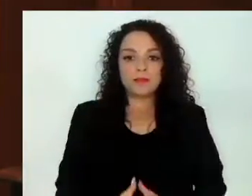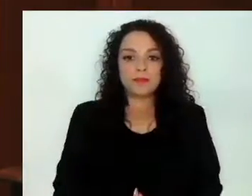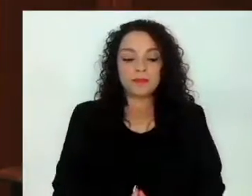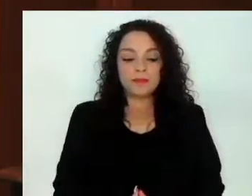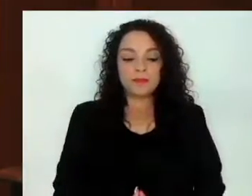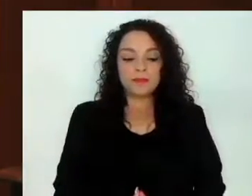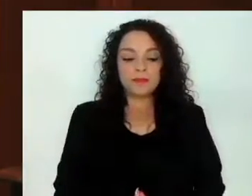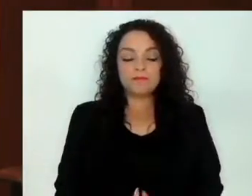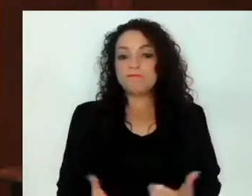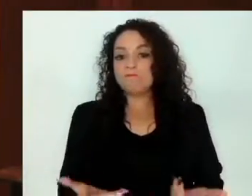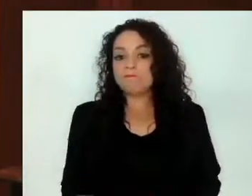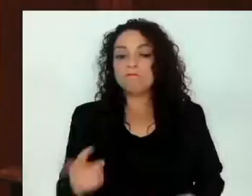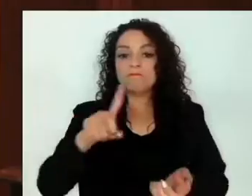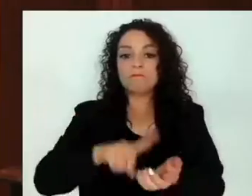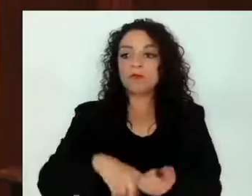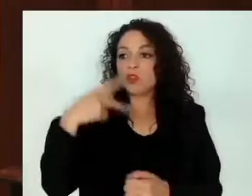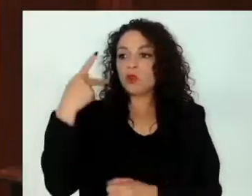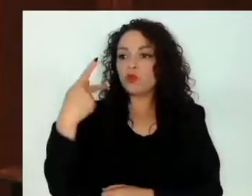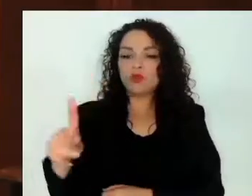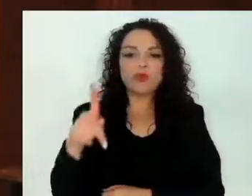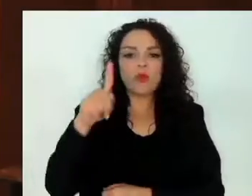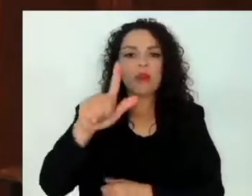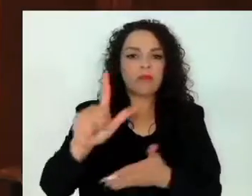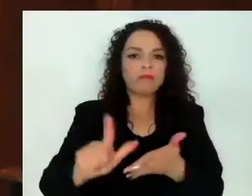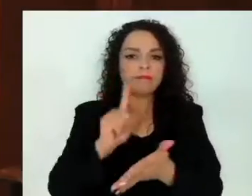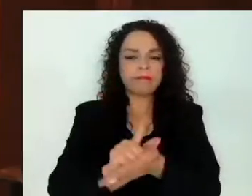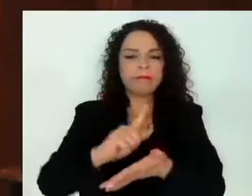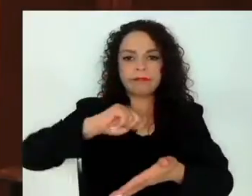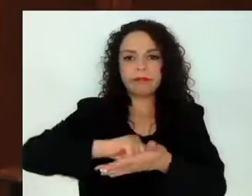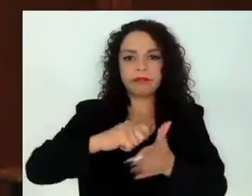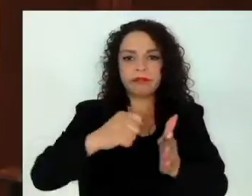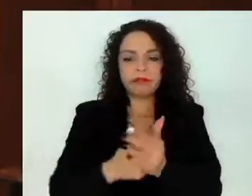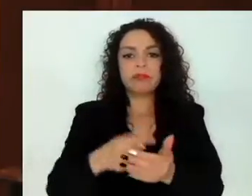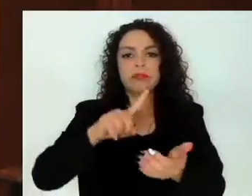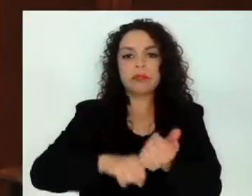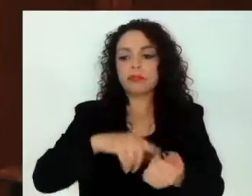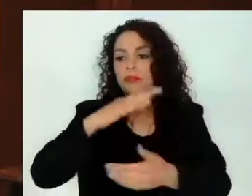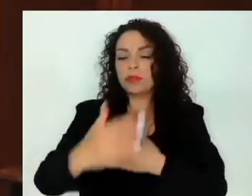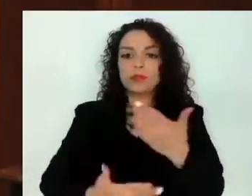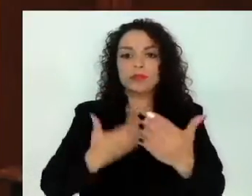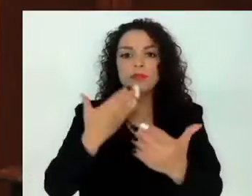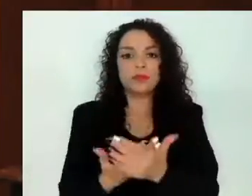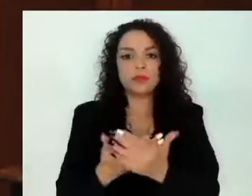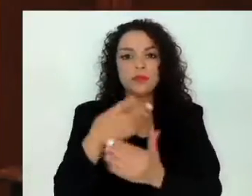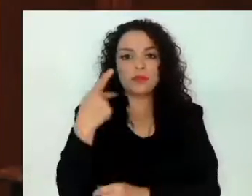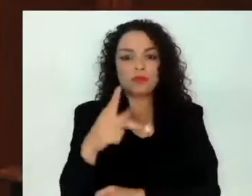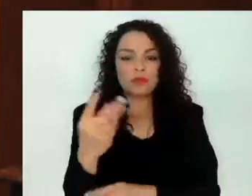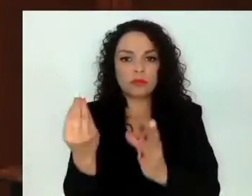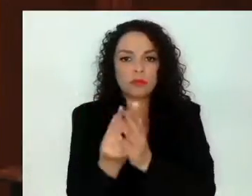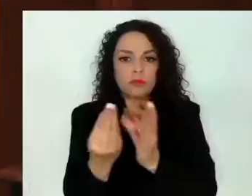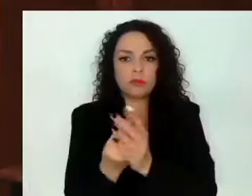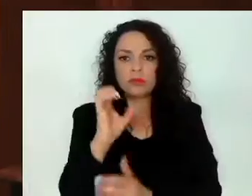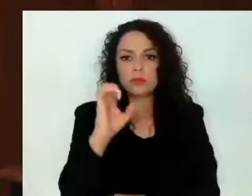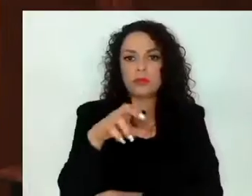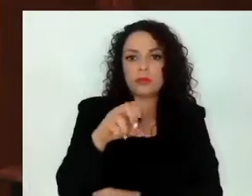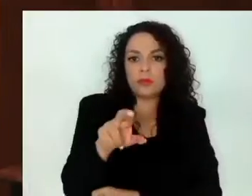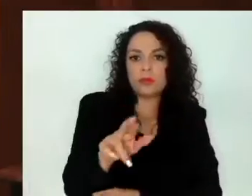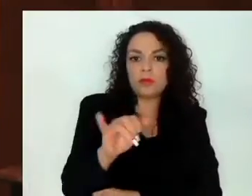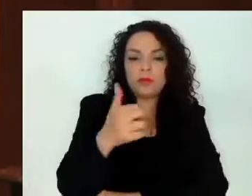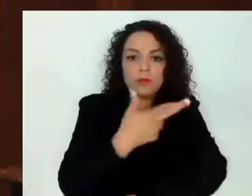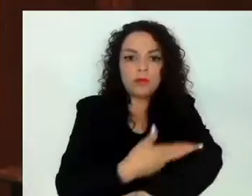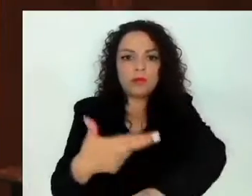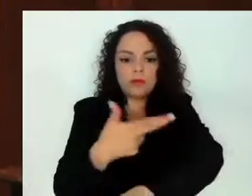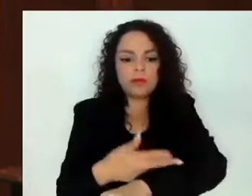Por razones de técnica legislativa y en atención de principio de economía procesal, las comisiones determinamos realizar un estudio